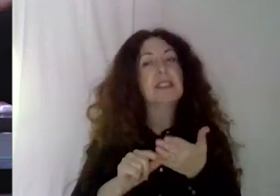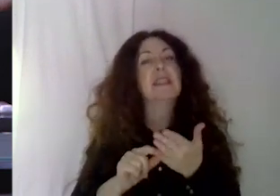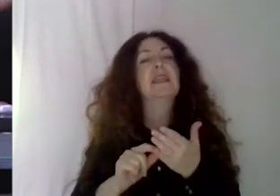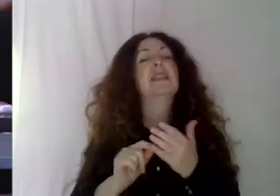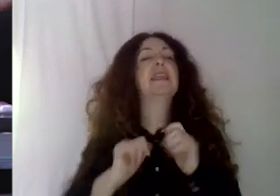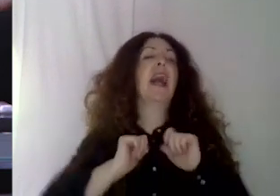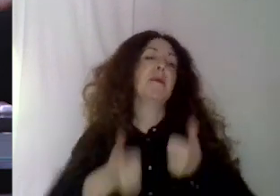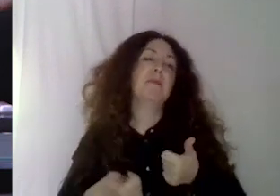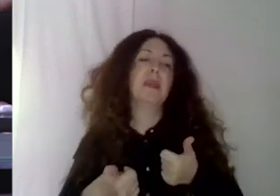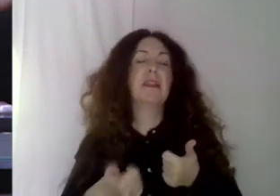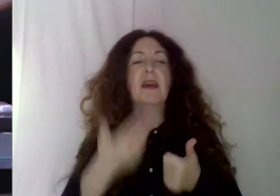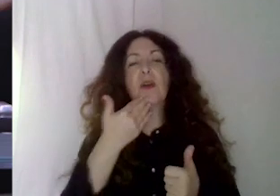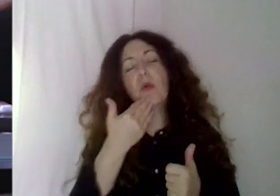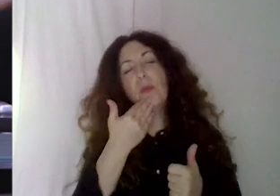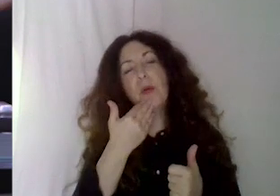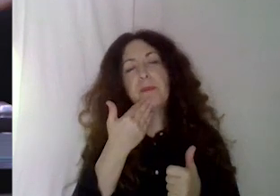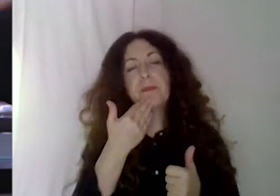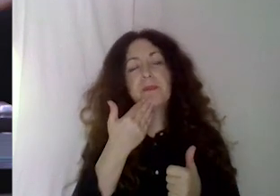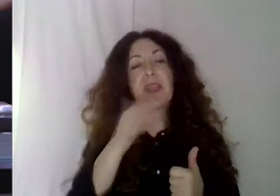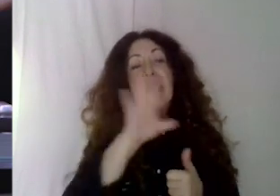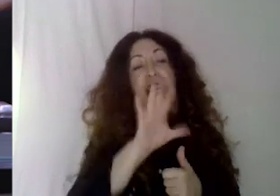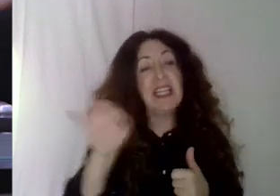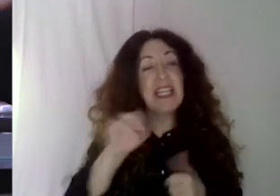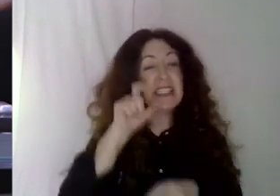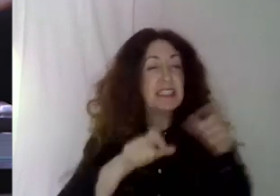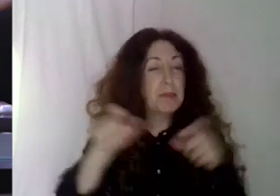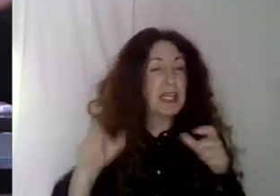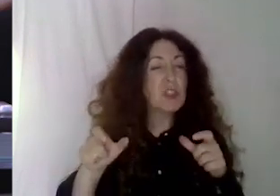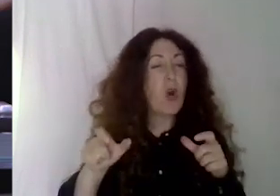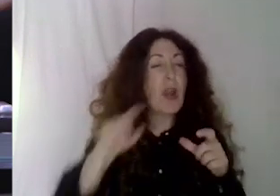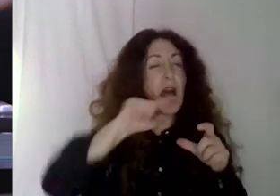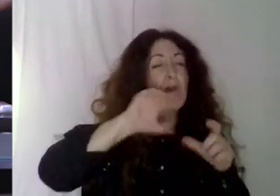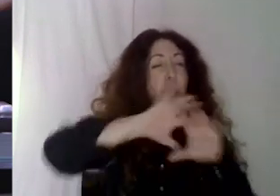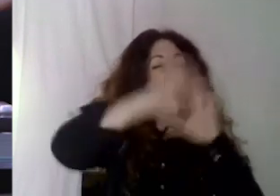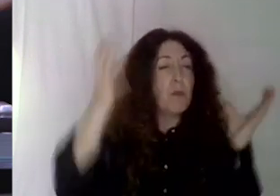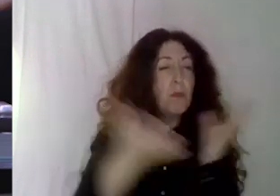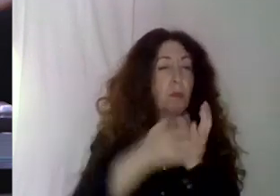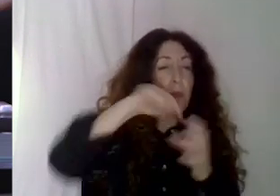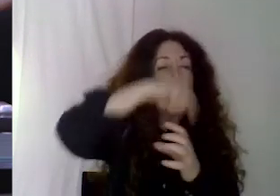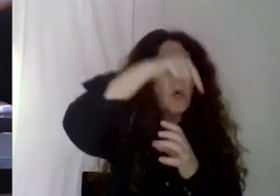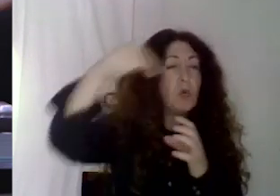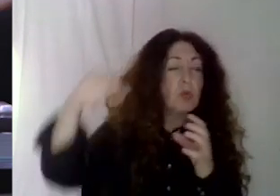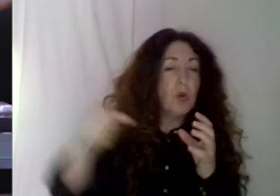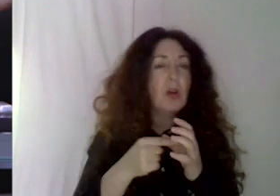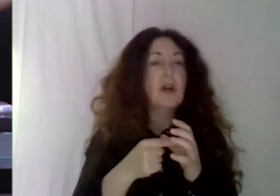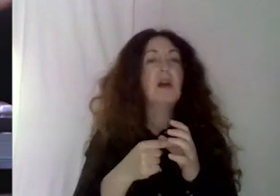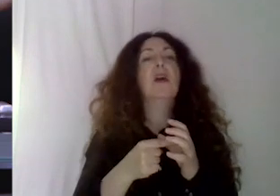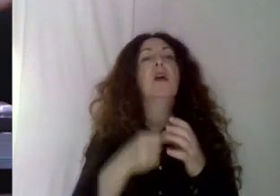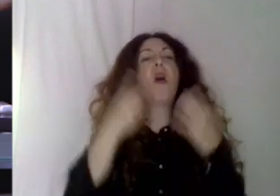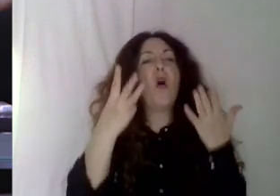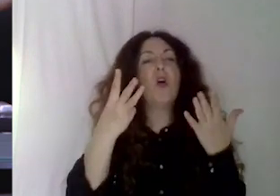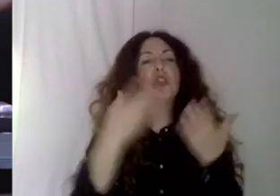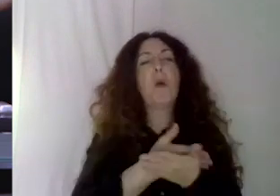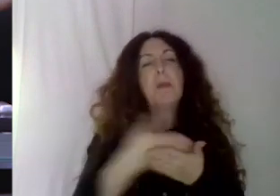que representan lo moderno en su época, son una ruptura. En ese momento, como luego lo ha sido Picasso, como han sido las